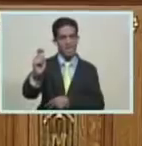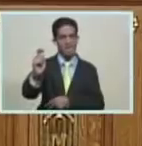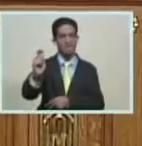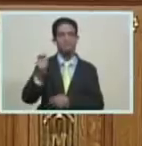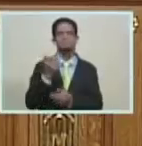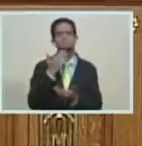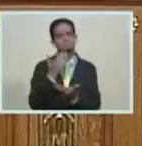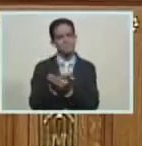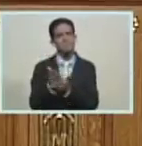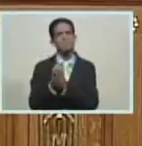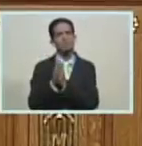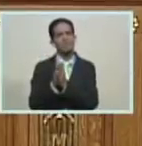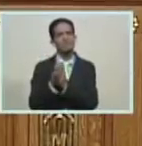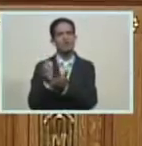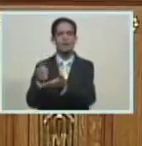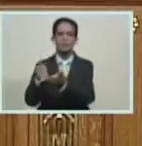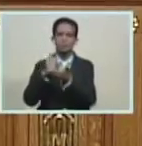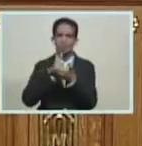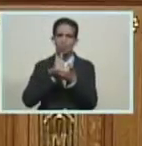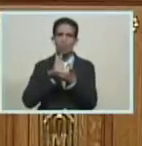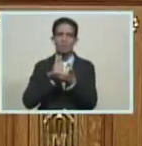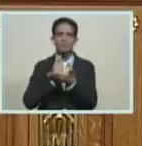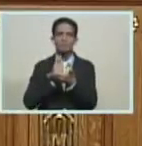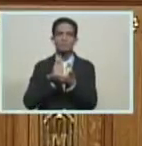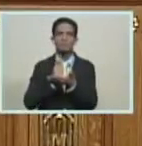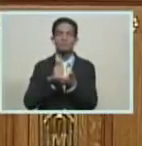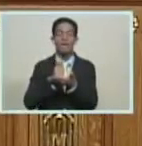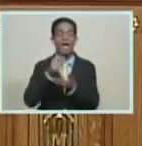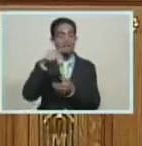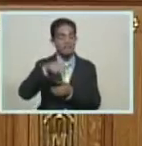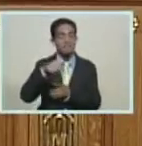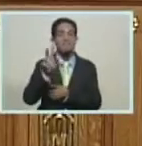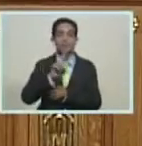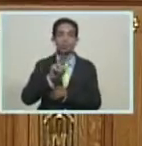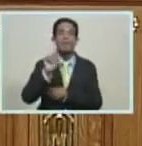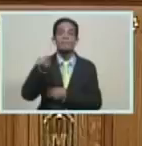les pido ese apoyo nacional, internacional.